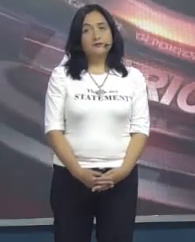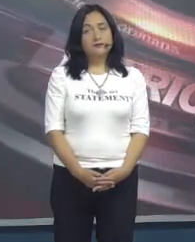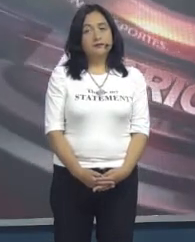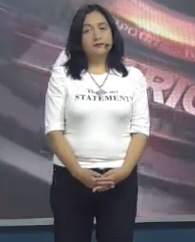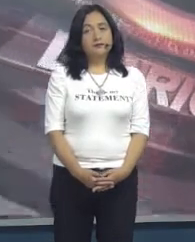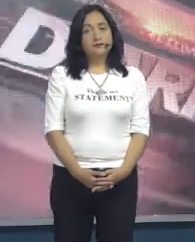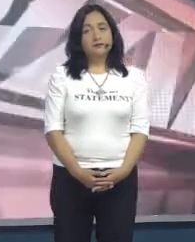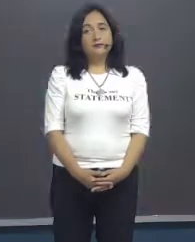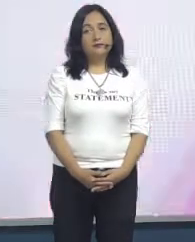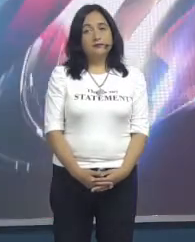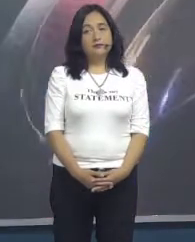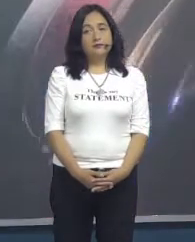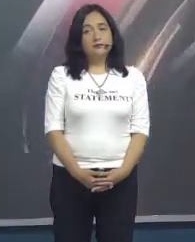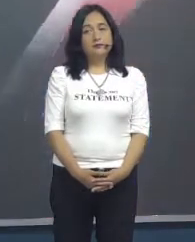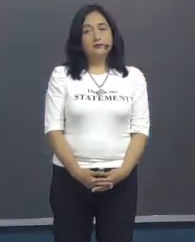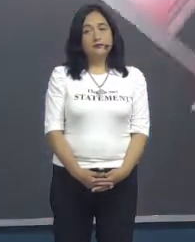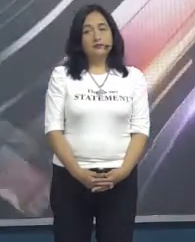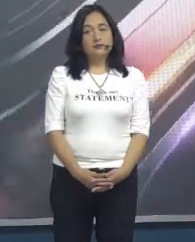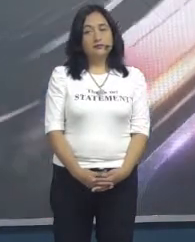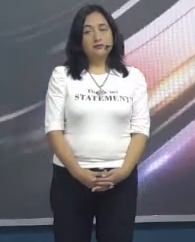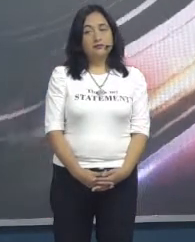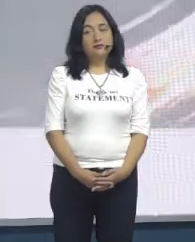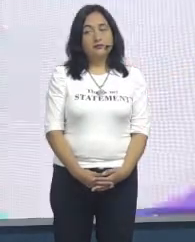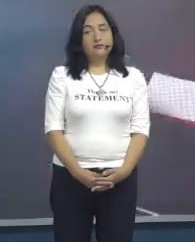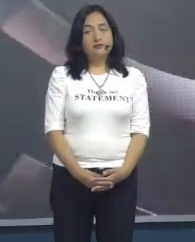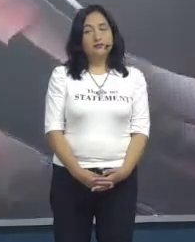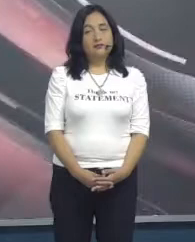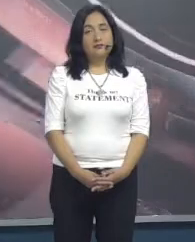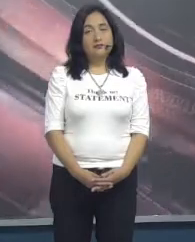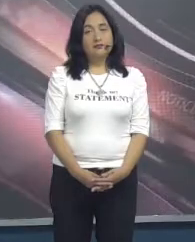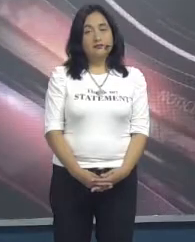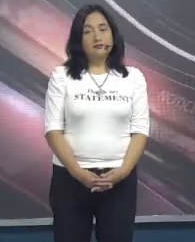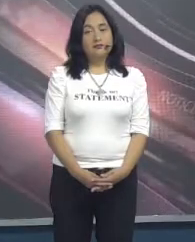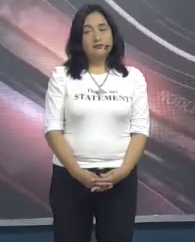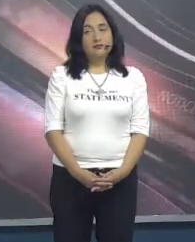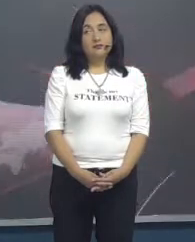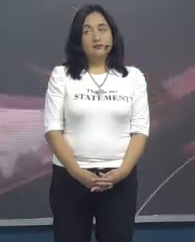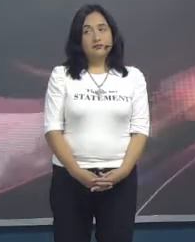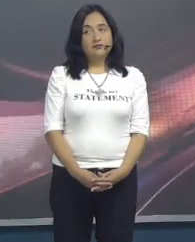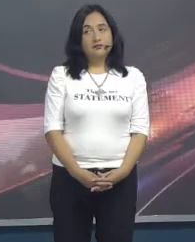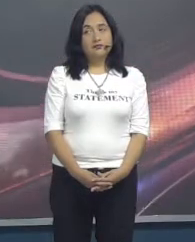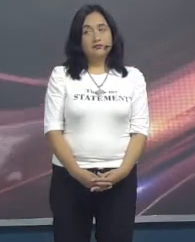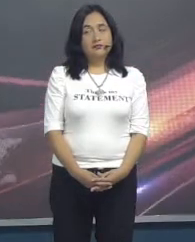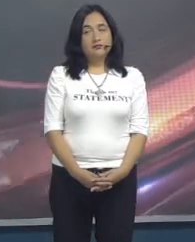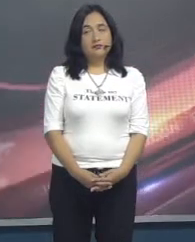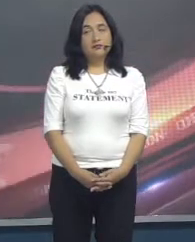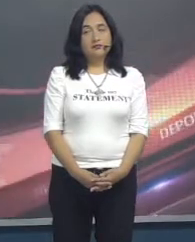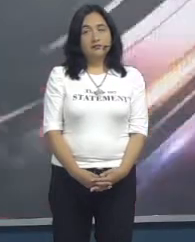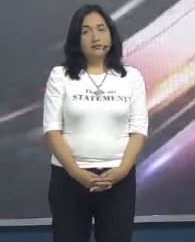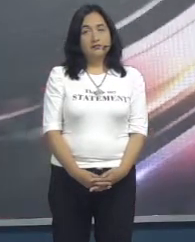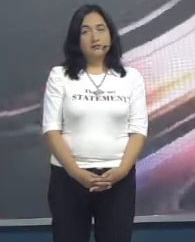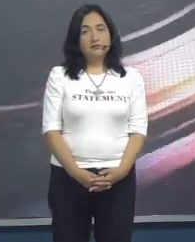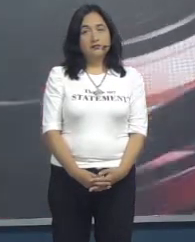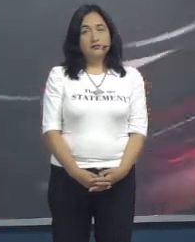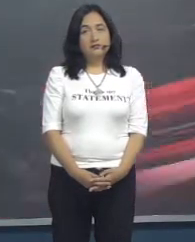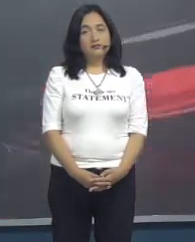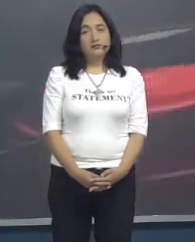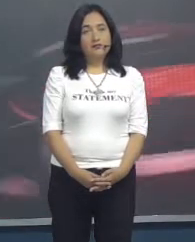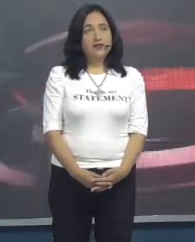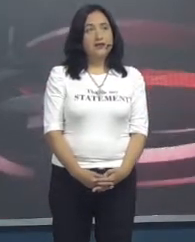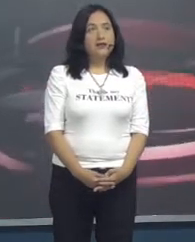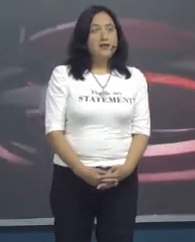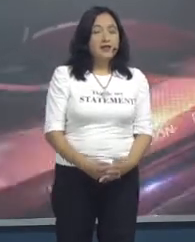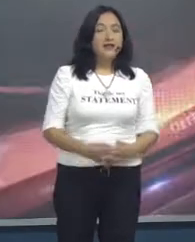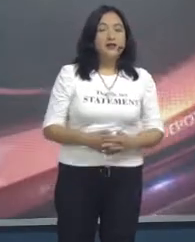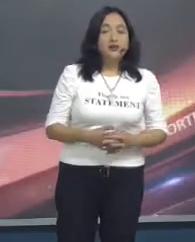Uh-huh. Lo que pasa es que, bueno, la gente no se acerca. Pero sí, eso en general siempre está esas posibilidades. Claro.